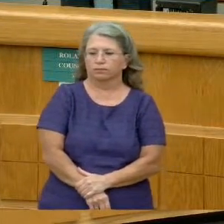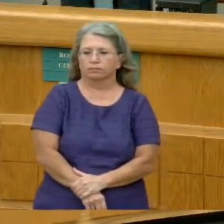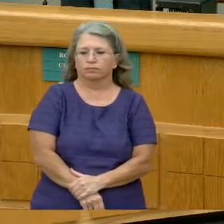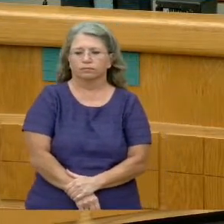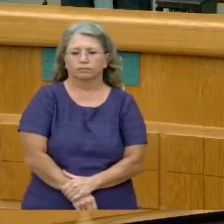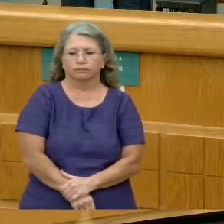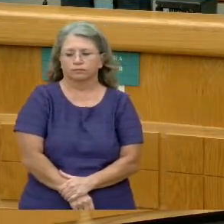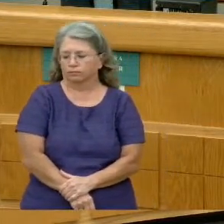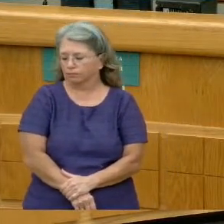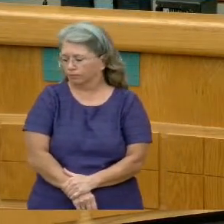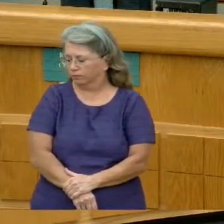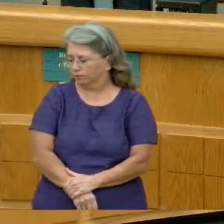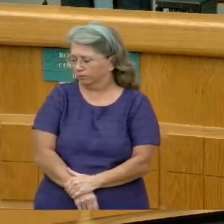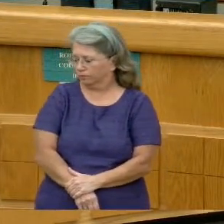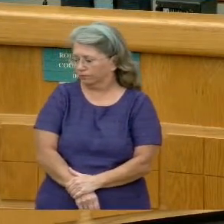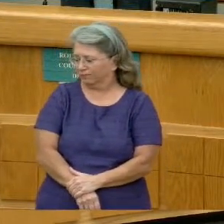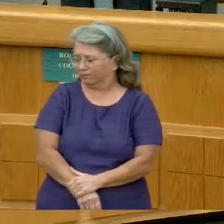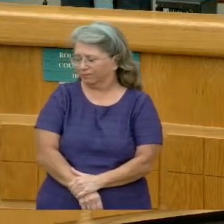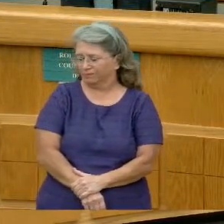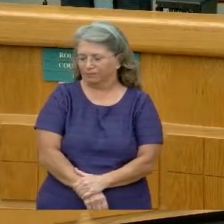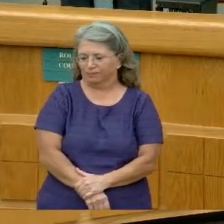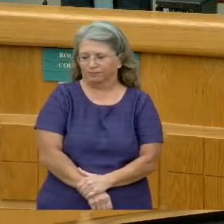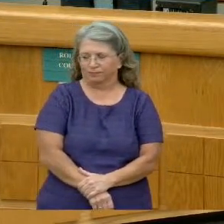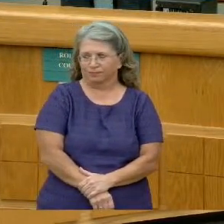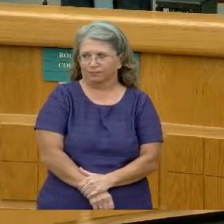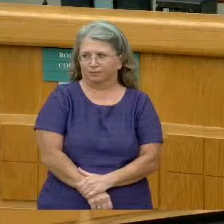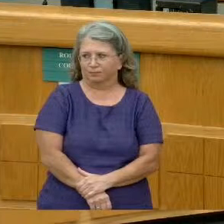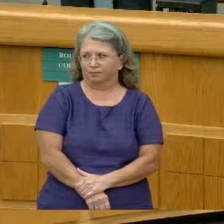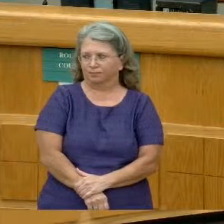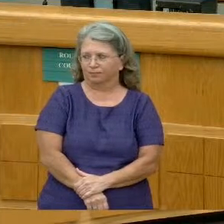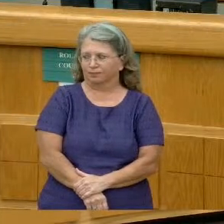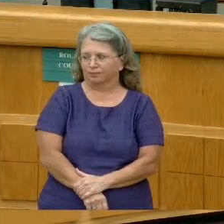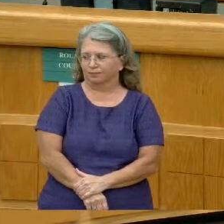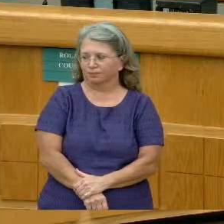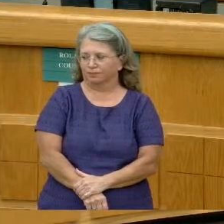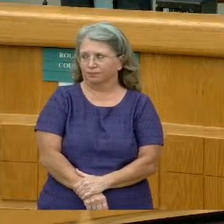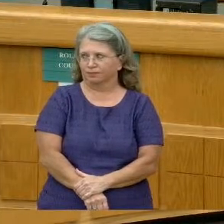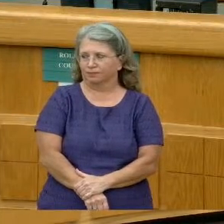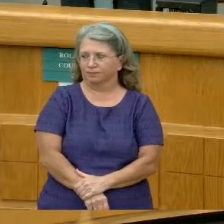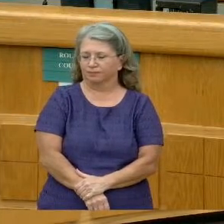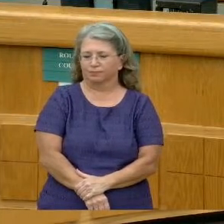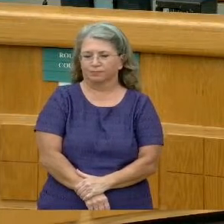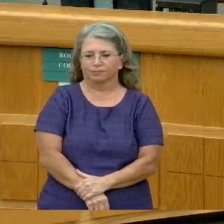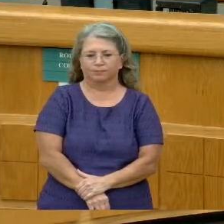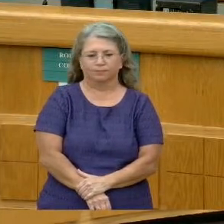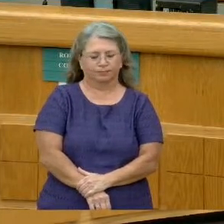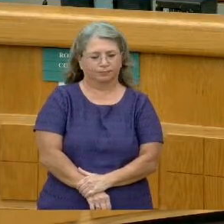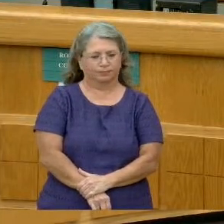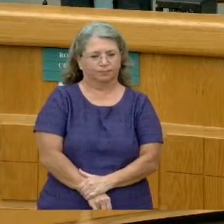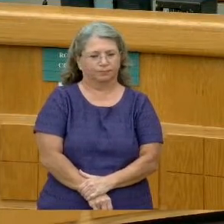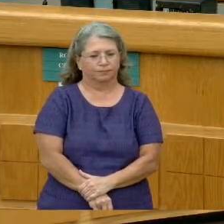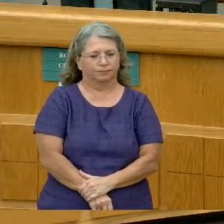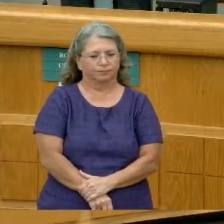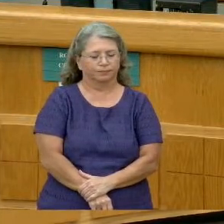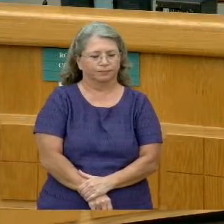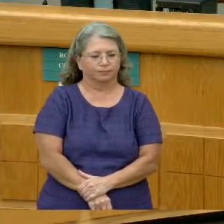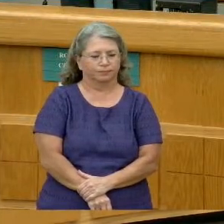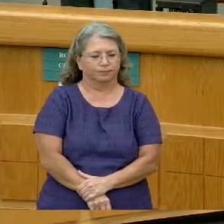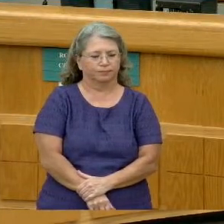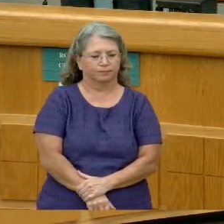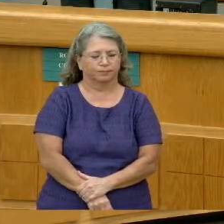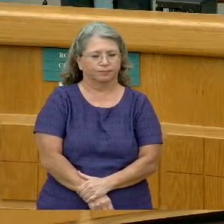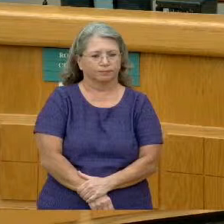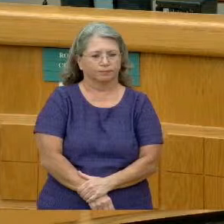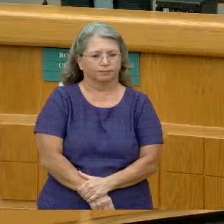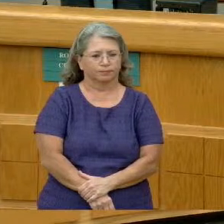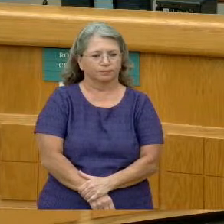comienzo de la pandemia. La gran mayoría de ellos utiliza cubrebocas para sus turnos de 8 horas. Es justo que respetemos esos sacrificios y sigamos las